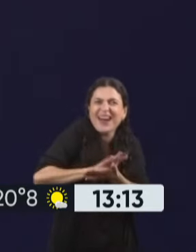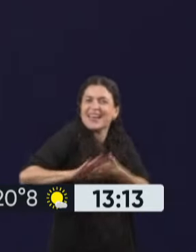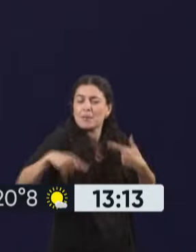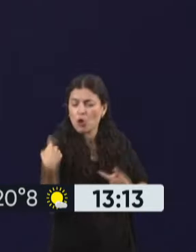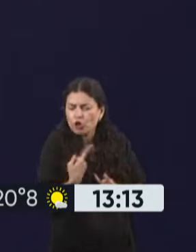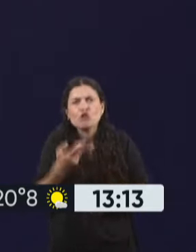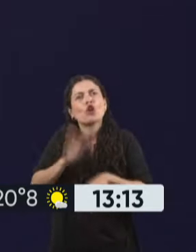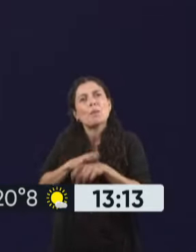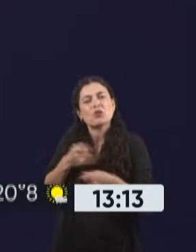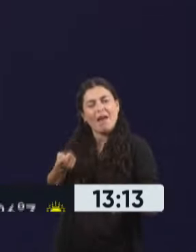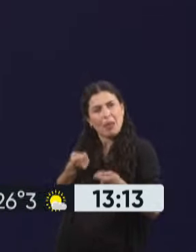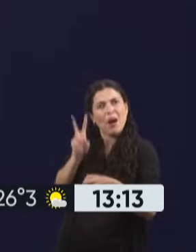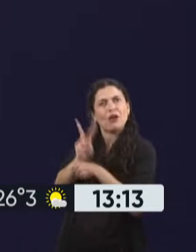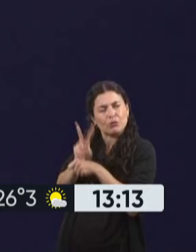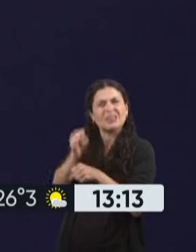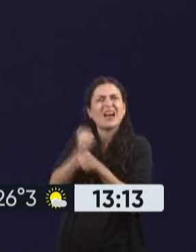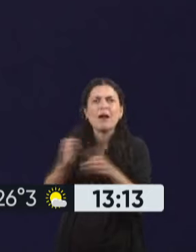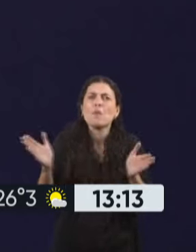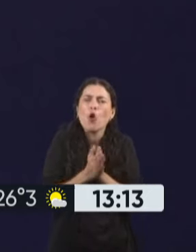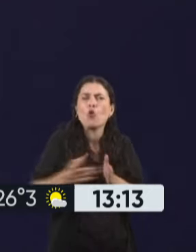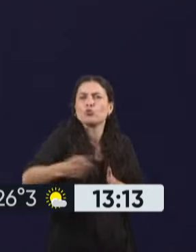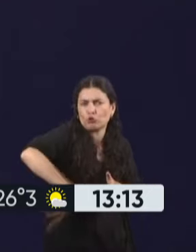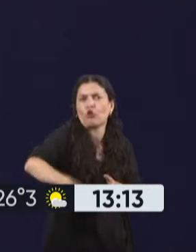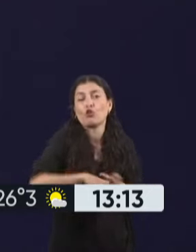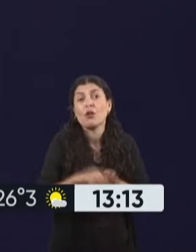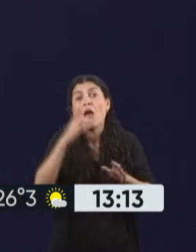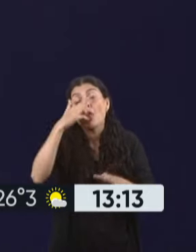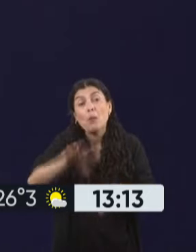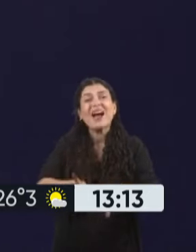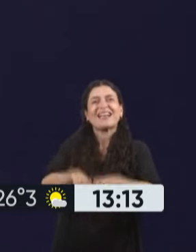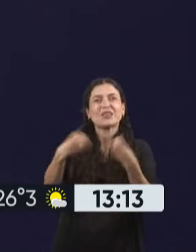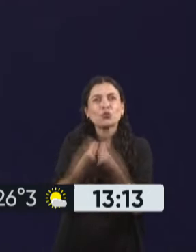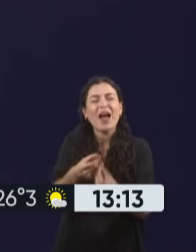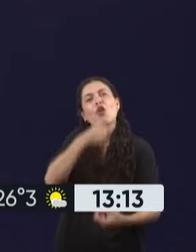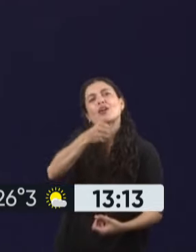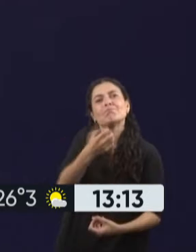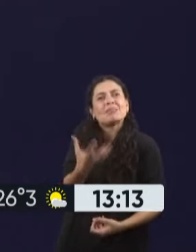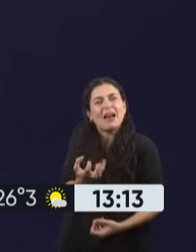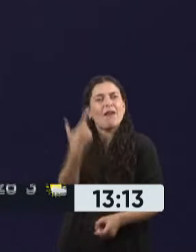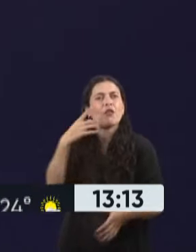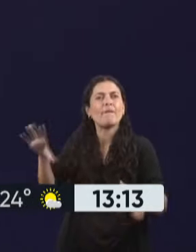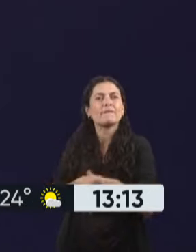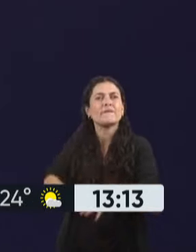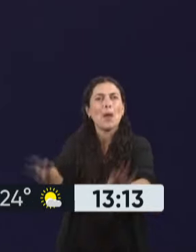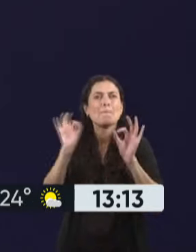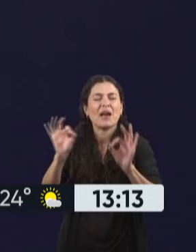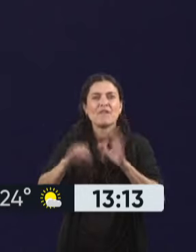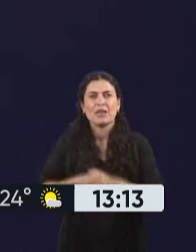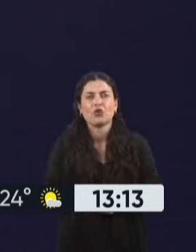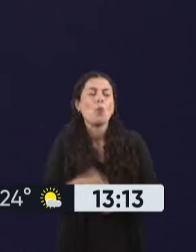esa entrevista o esa apuesta salga bien y que esté a la altura de la investidura presidencial.